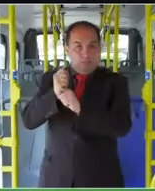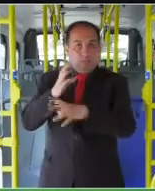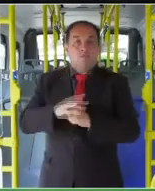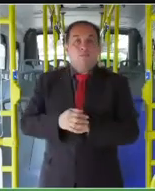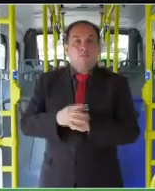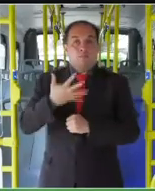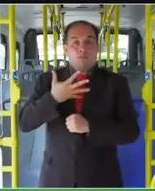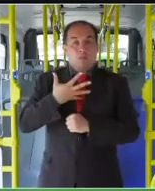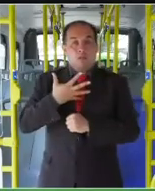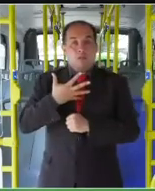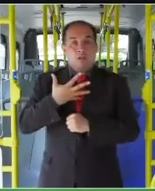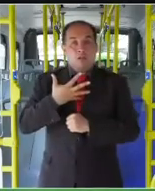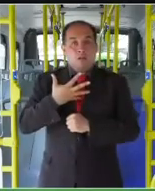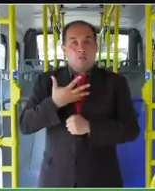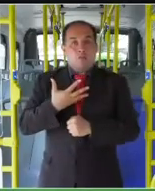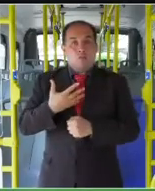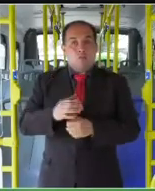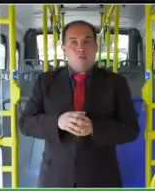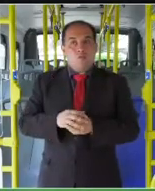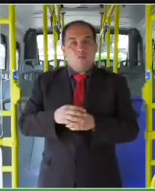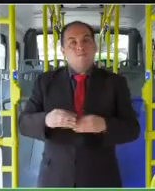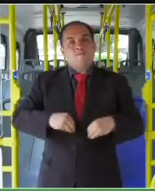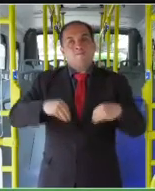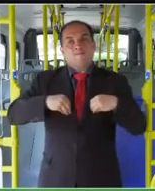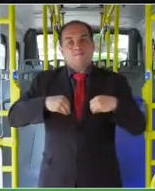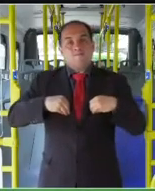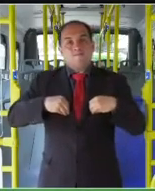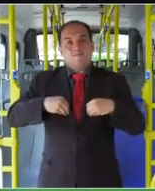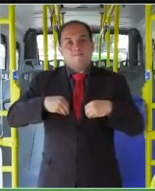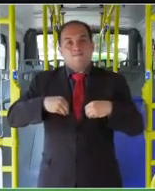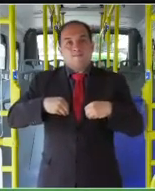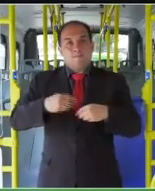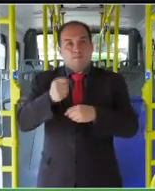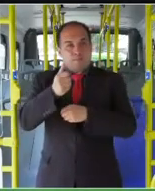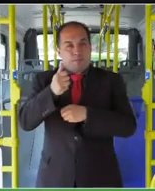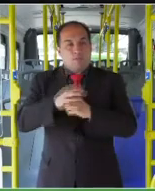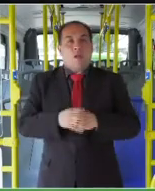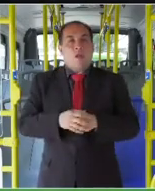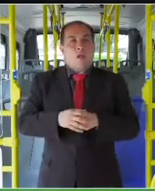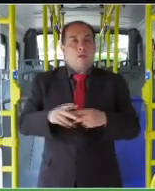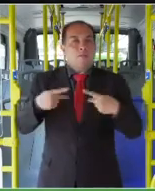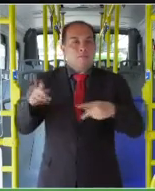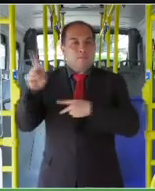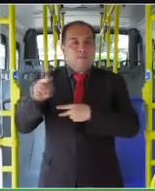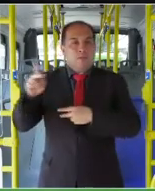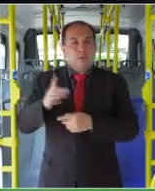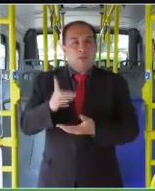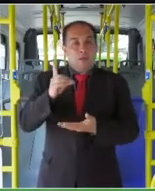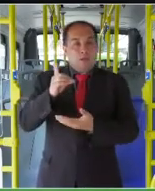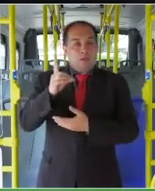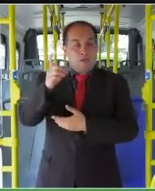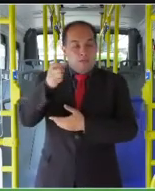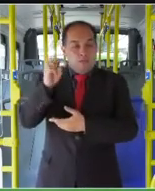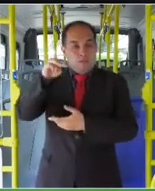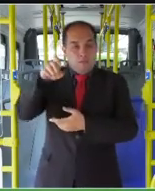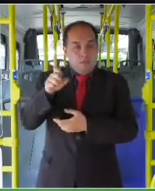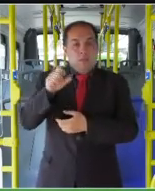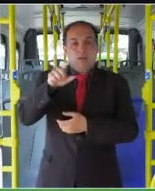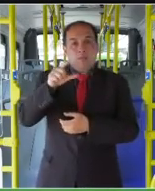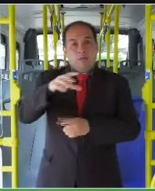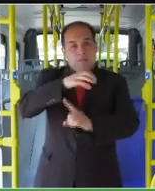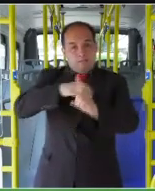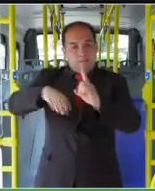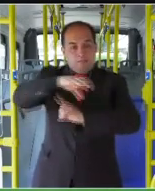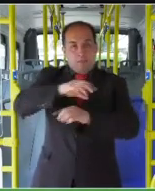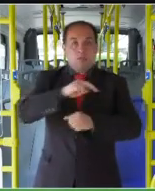deja una parte importante de la vida de cada uno de los ciudadanos del Distrito Federal y de las zonas conurbadas. Estamos contentos